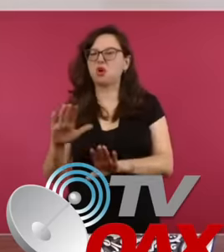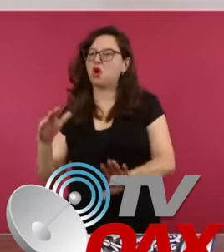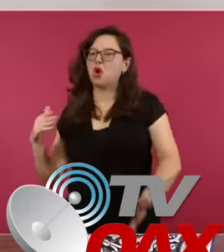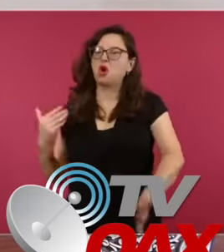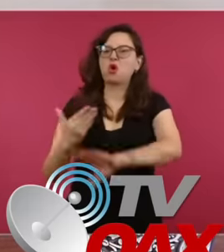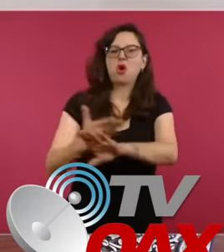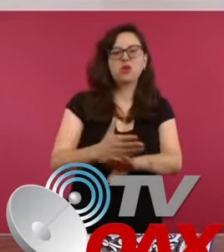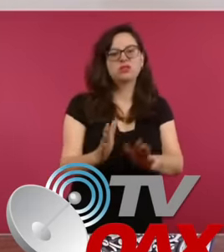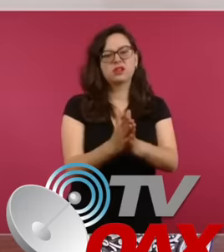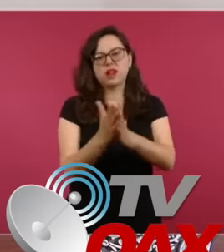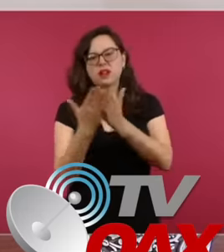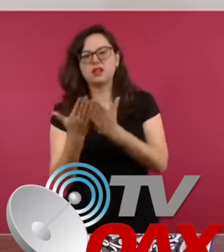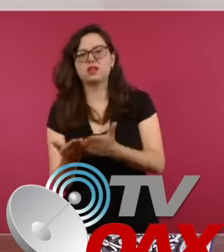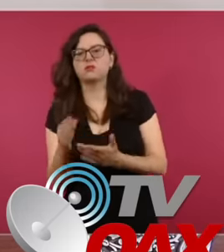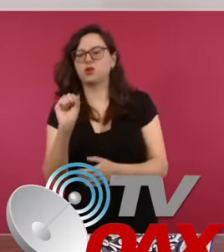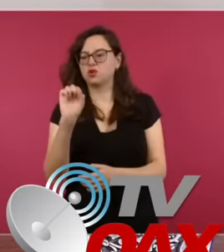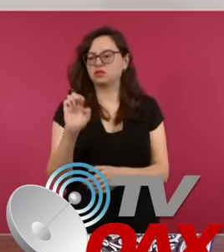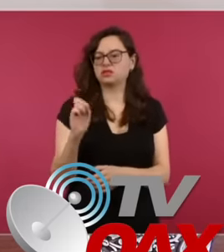para estudiantes